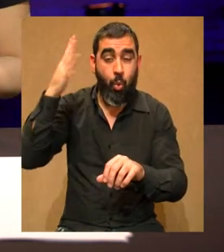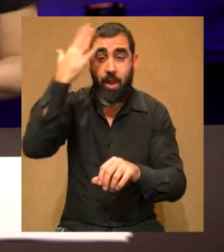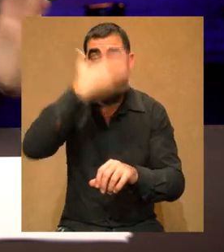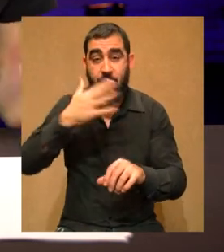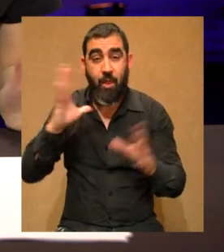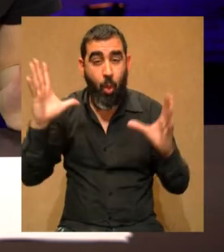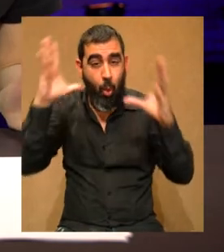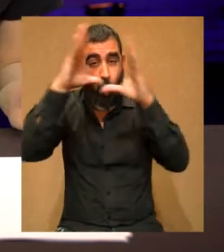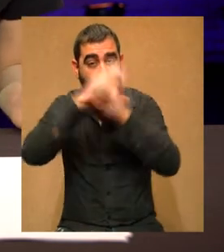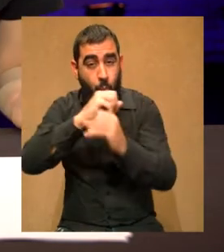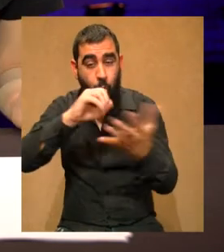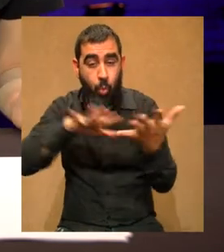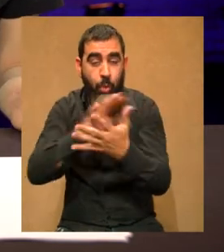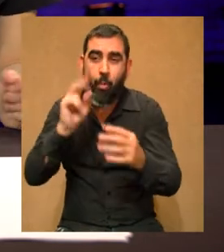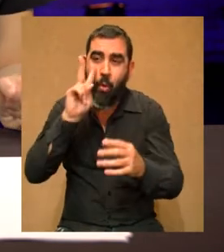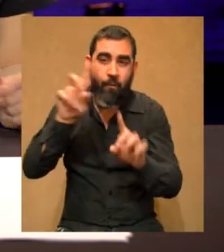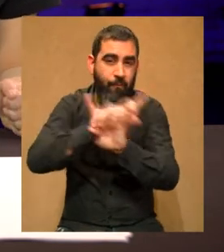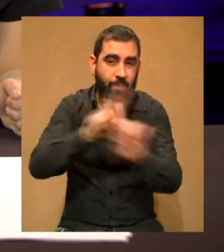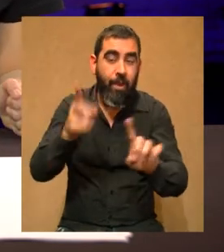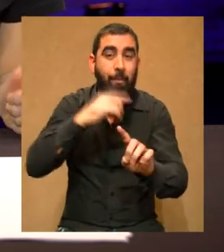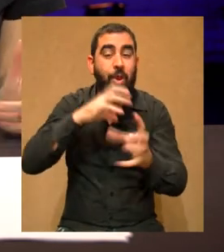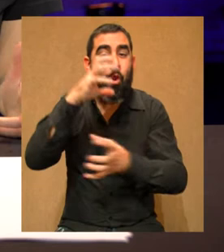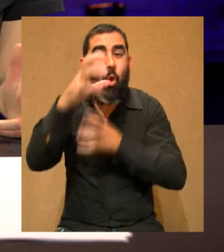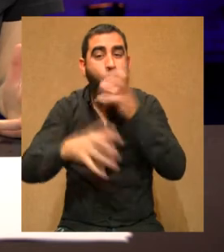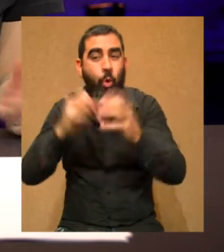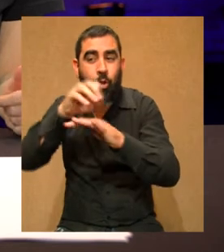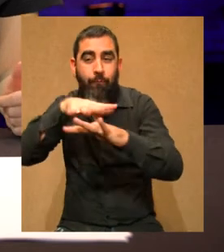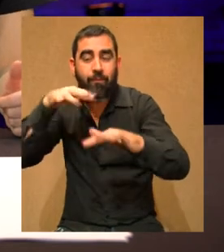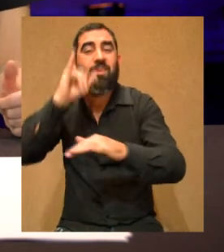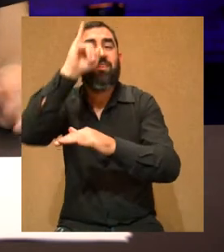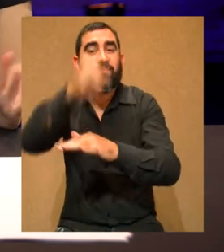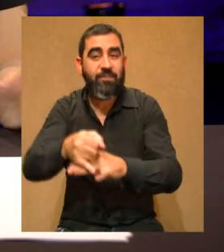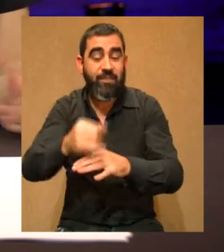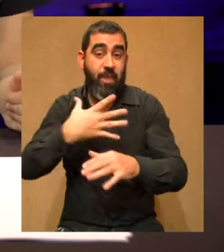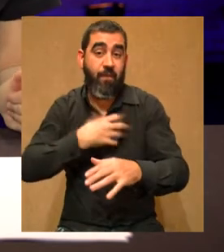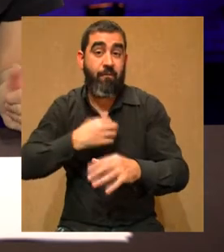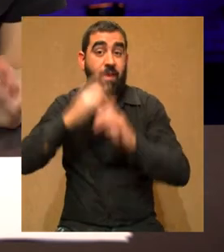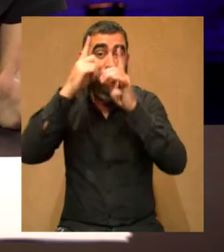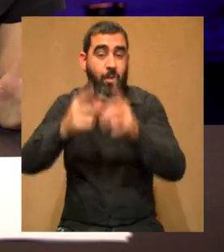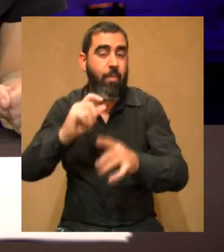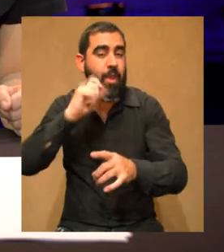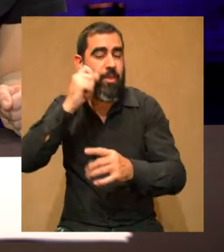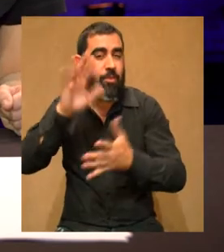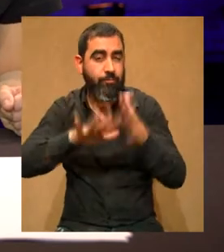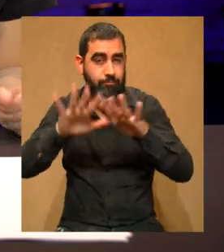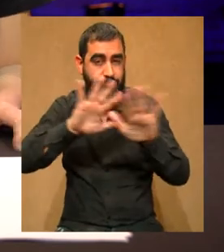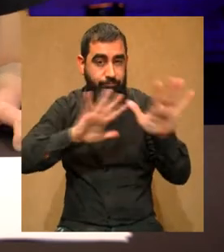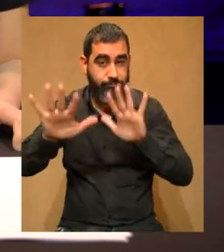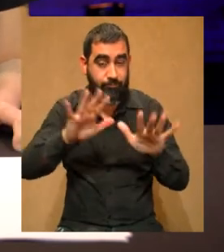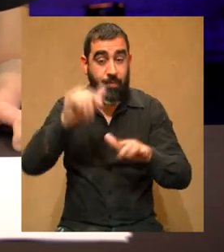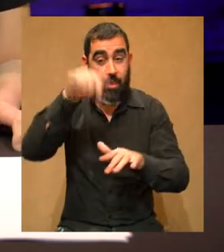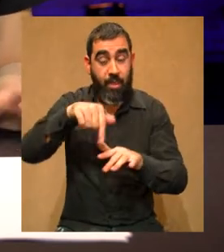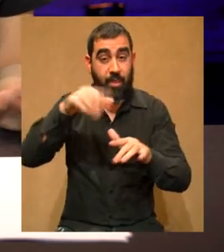usamos en espacios oscuros porque no se ve pero si resalta los colores fluorescentes y los blancos generando efectos que están buenísimos